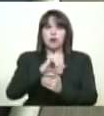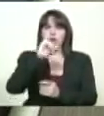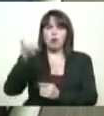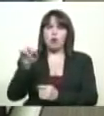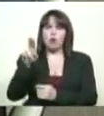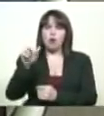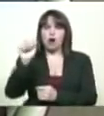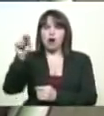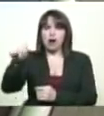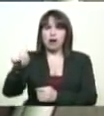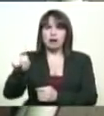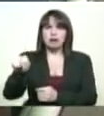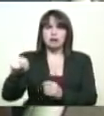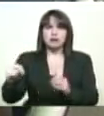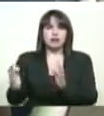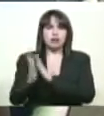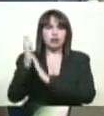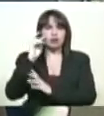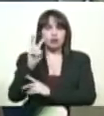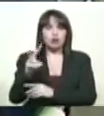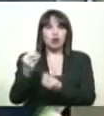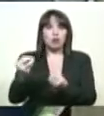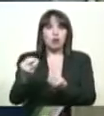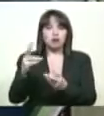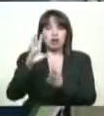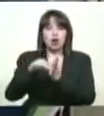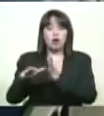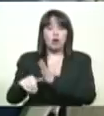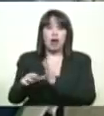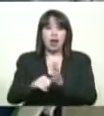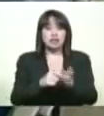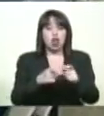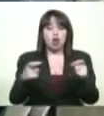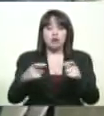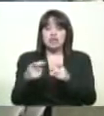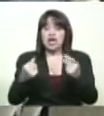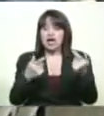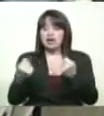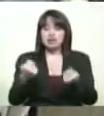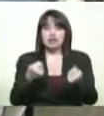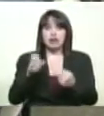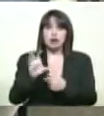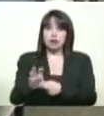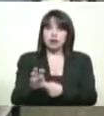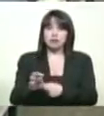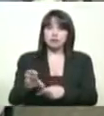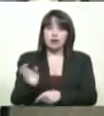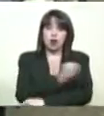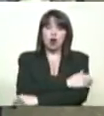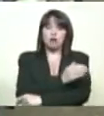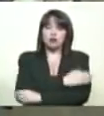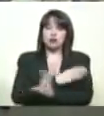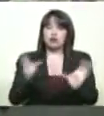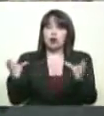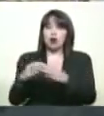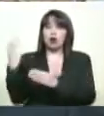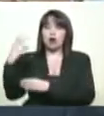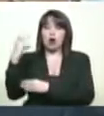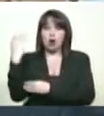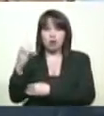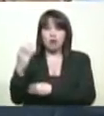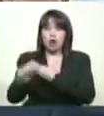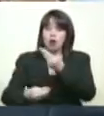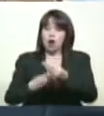esta guerra económica para robarse los billetes este país la oligarquía bogotana lo ha hecho y salen derrotados